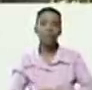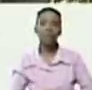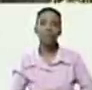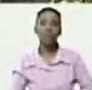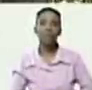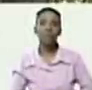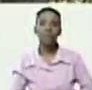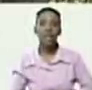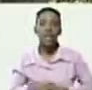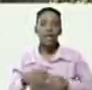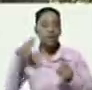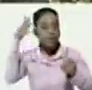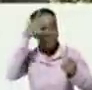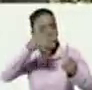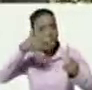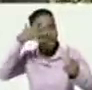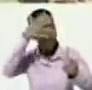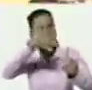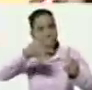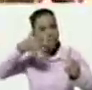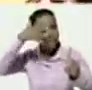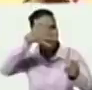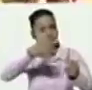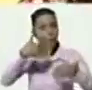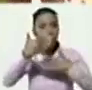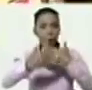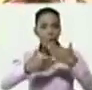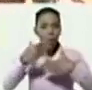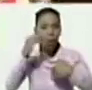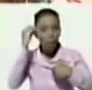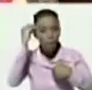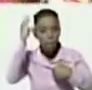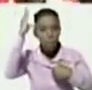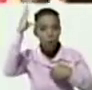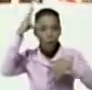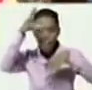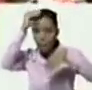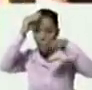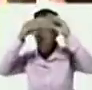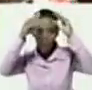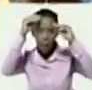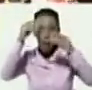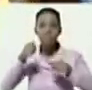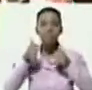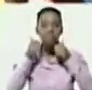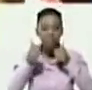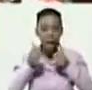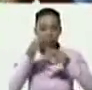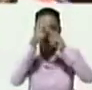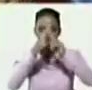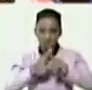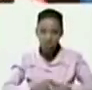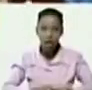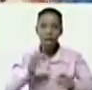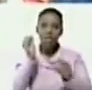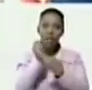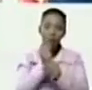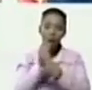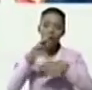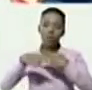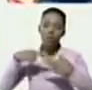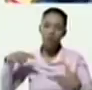Que se formen, y que se formen para el bien, para la honestidad, para el trabajo, para la revolución,